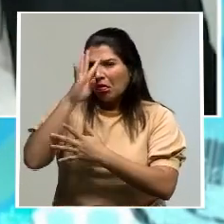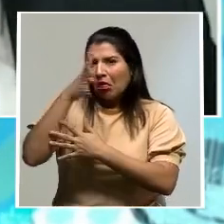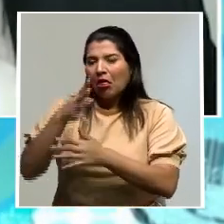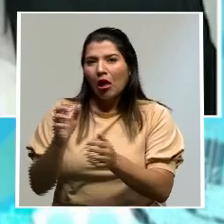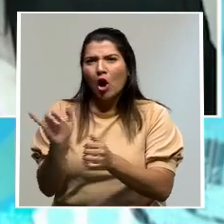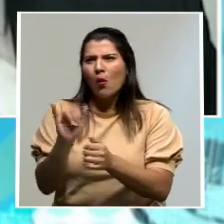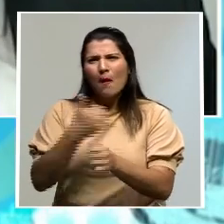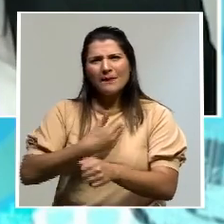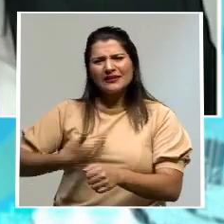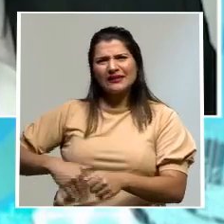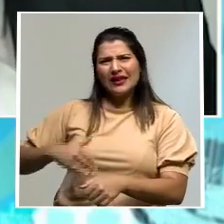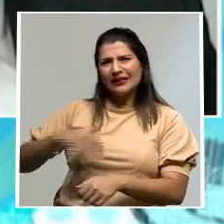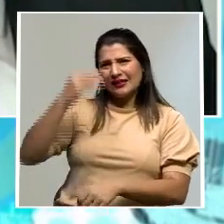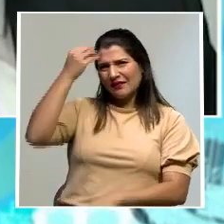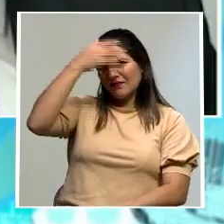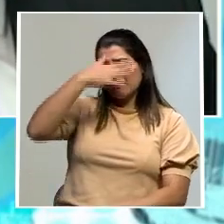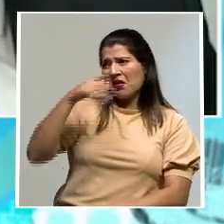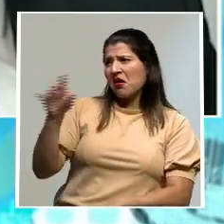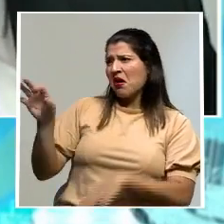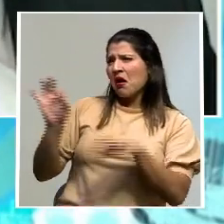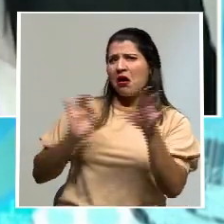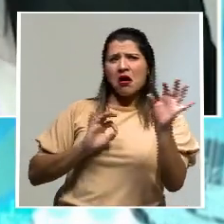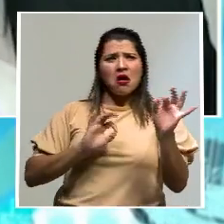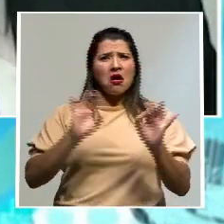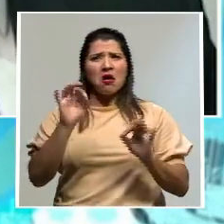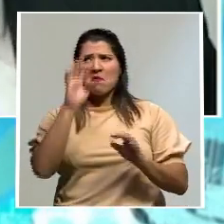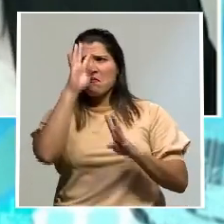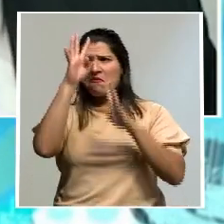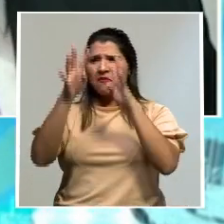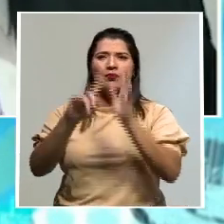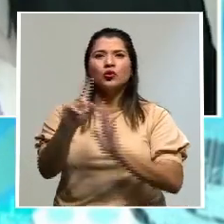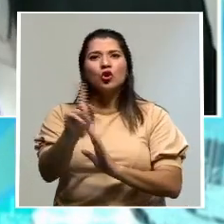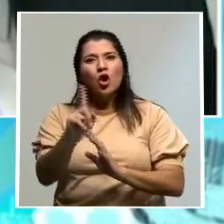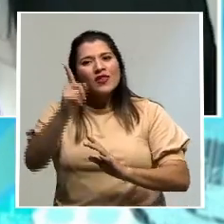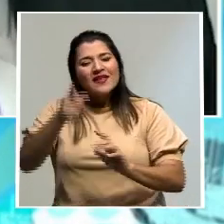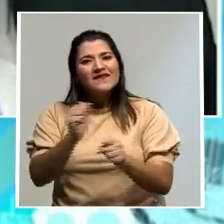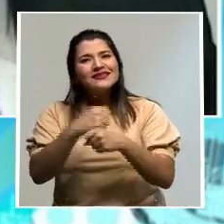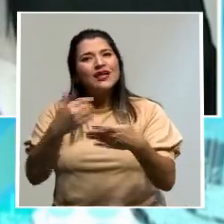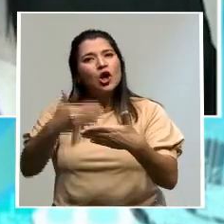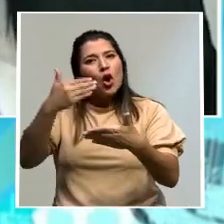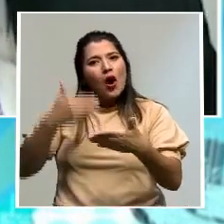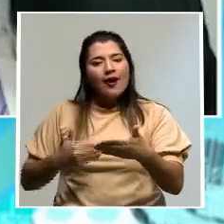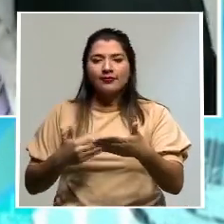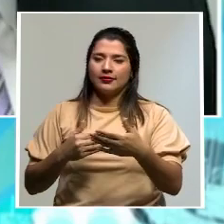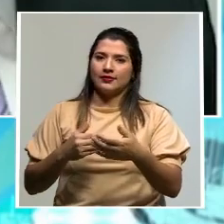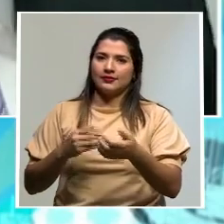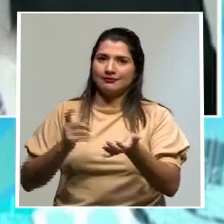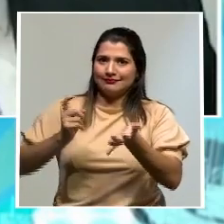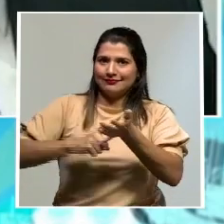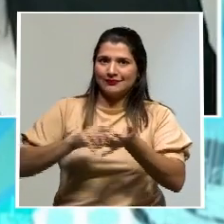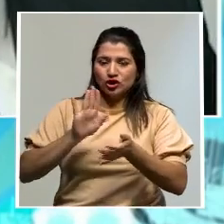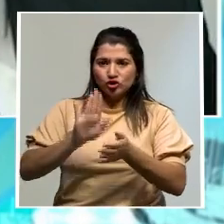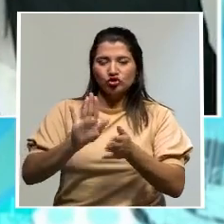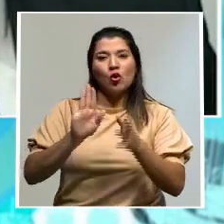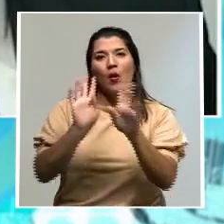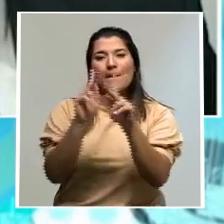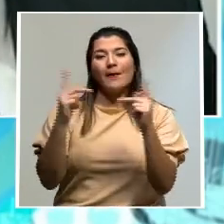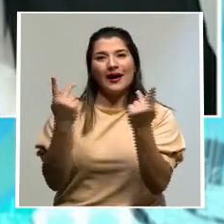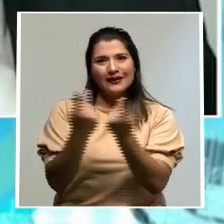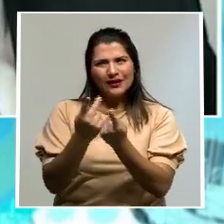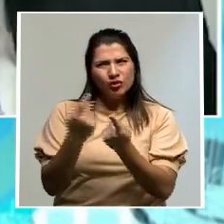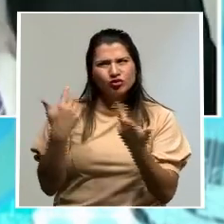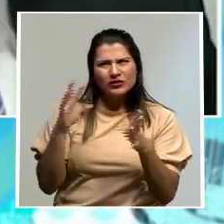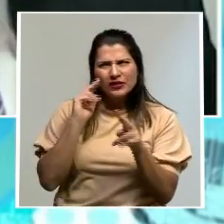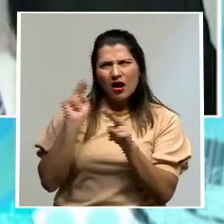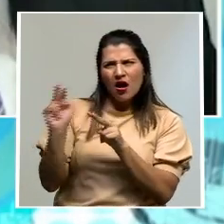gabinete, sino que el gabinete se hace mucho antes de inscribir una precandidatura, por ejemplo, que ya tenés gente a tu alrededor y ya tenés un